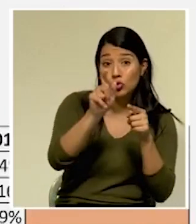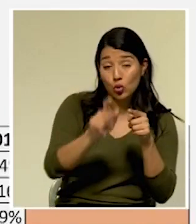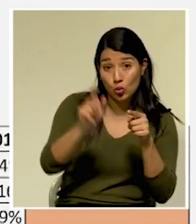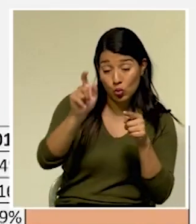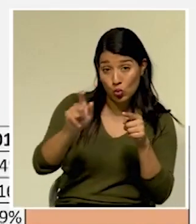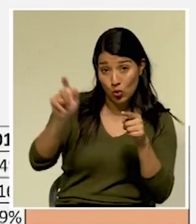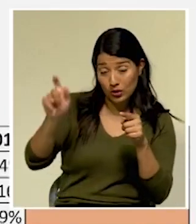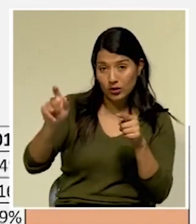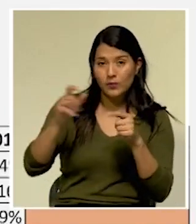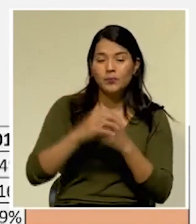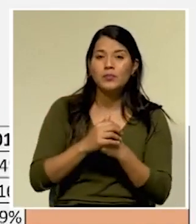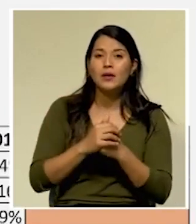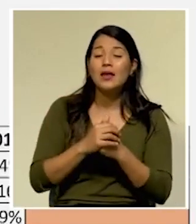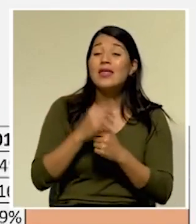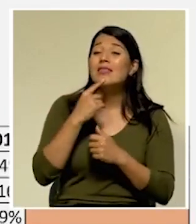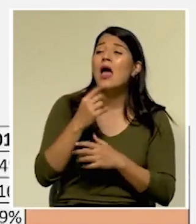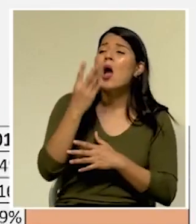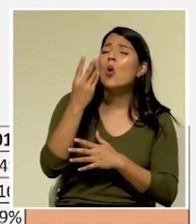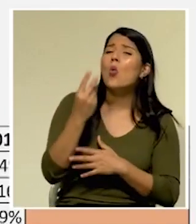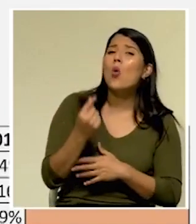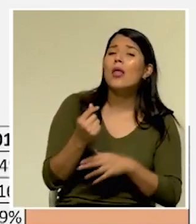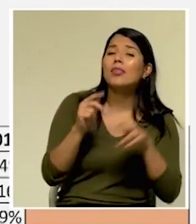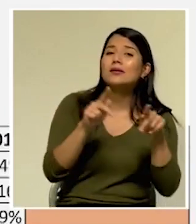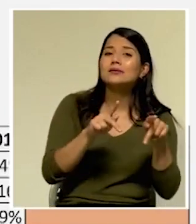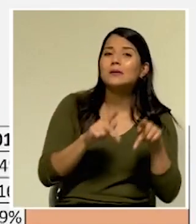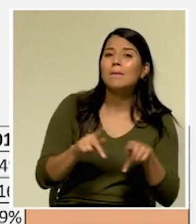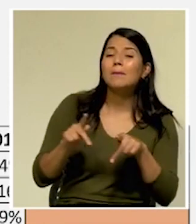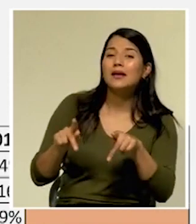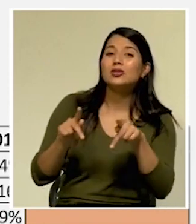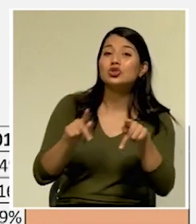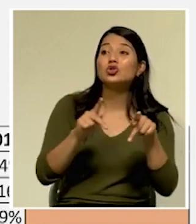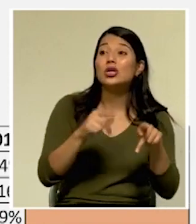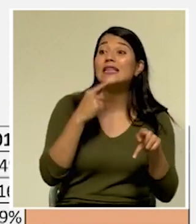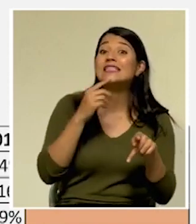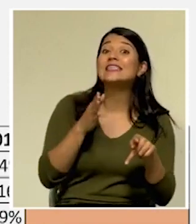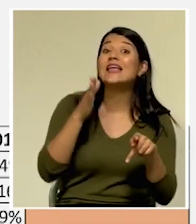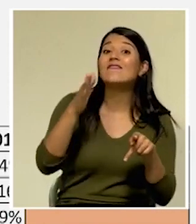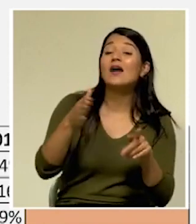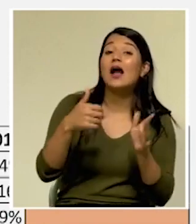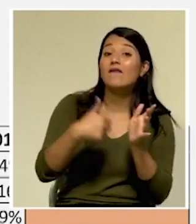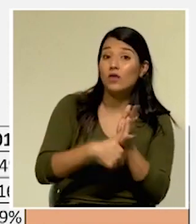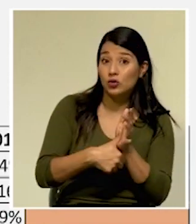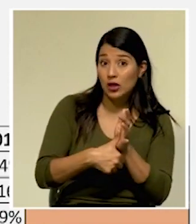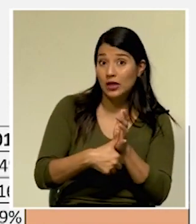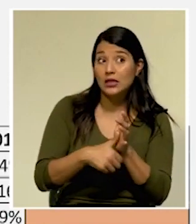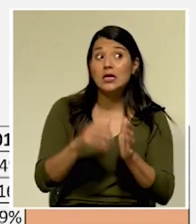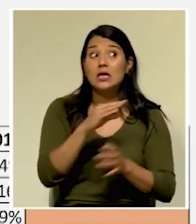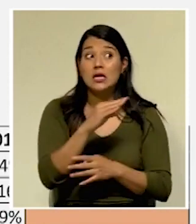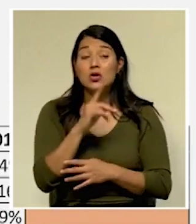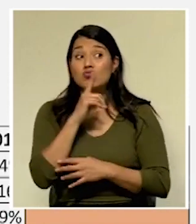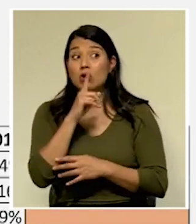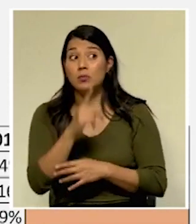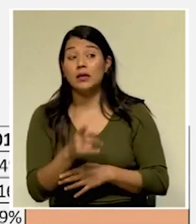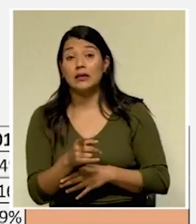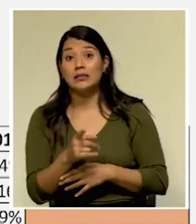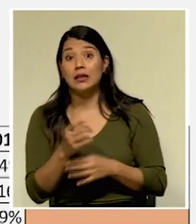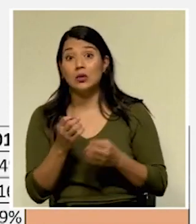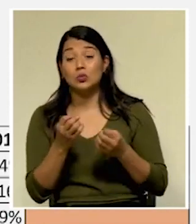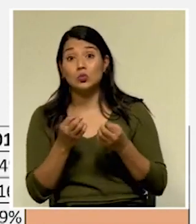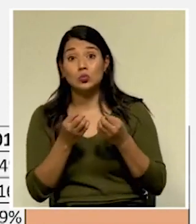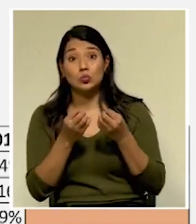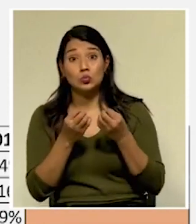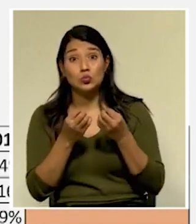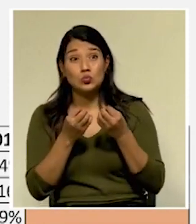gráfico de IDESPO dicen que van a ir a votar. Y es muy elevado. Es muy elevado.